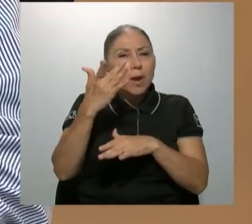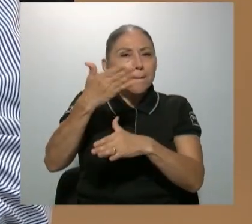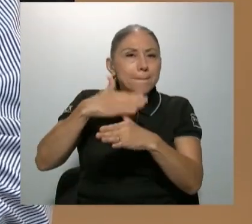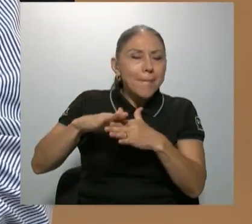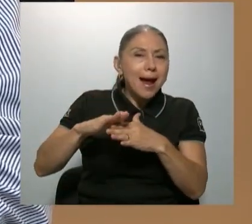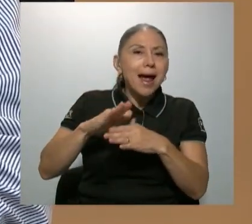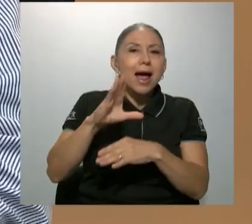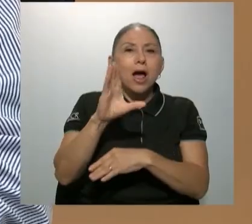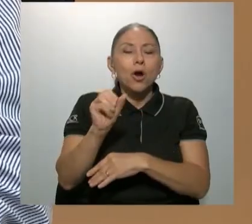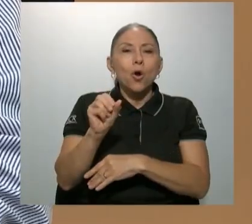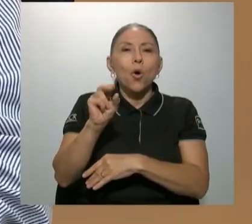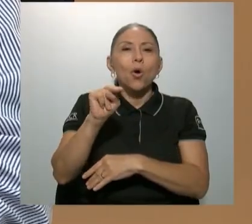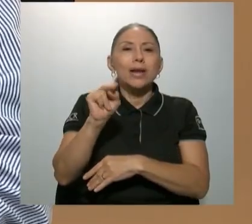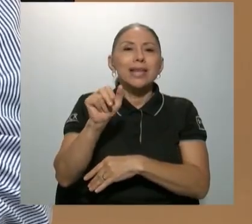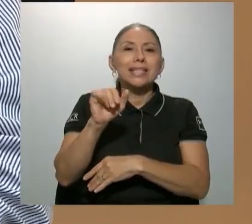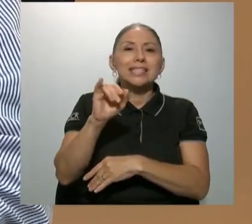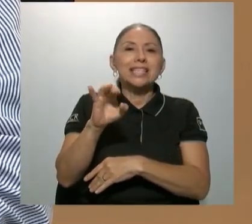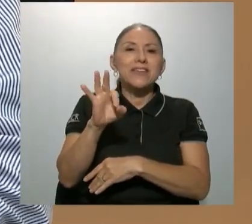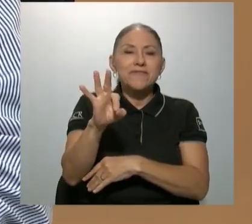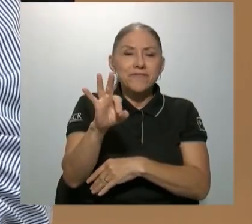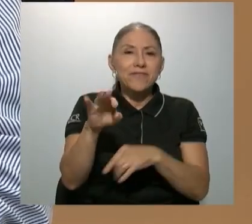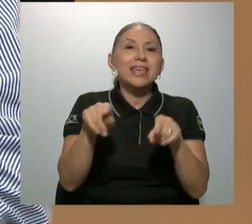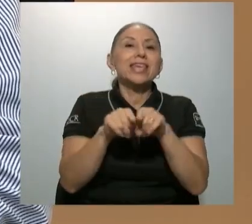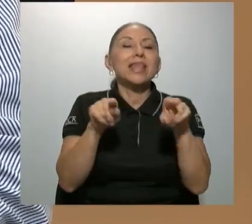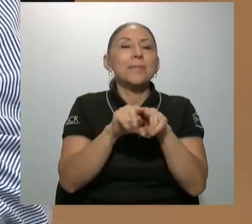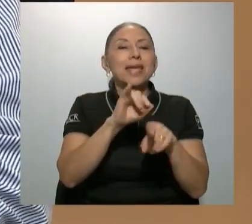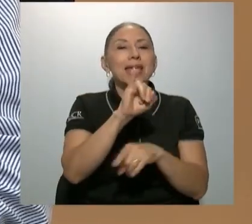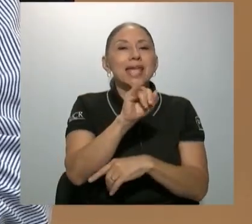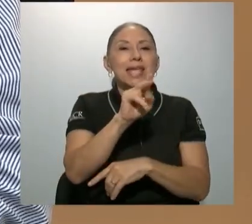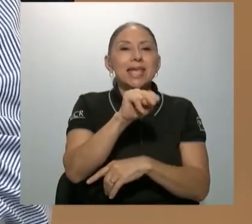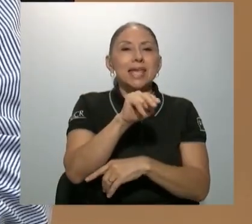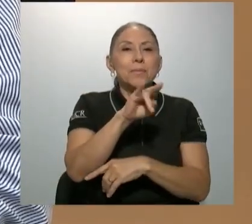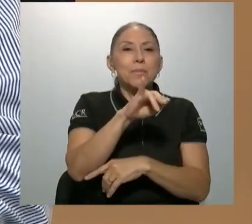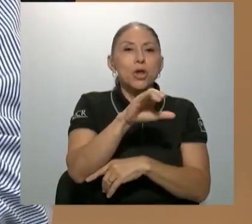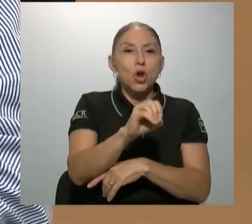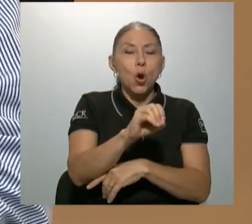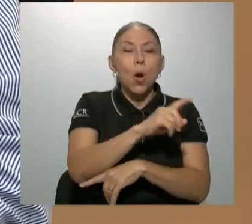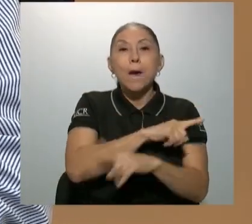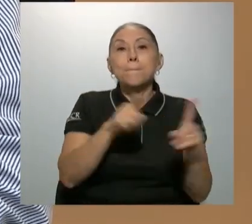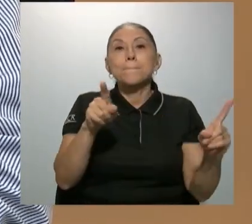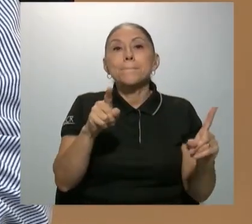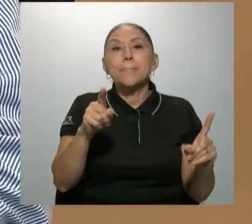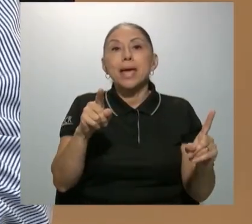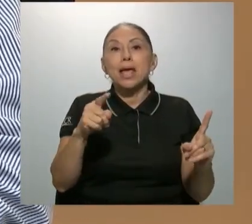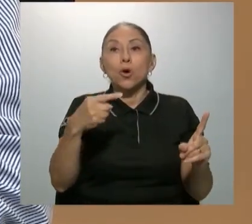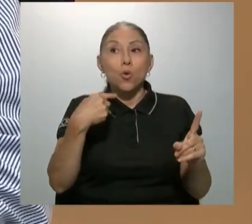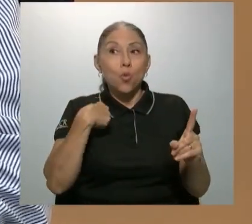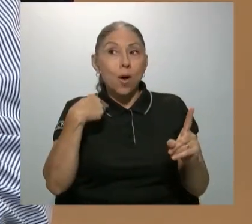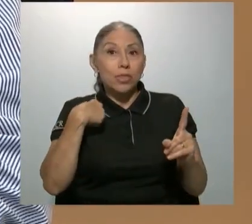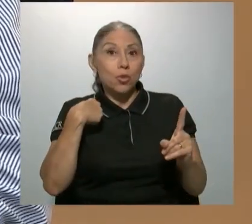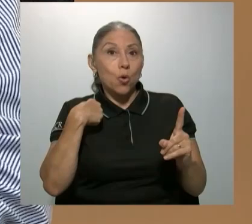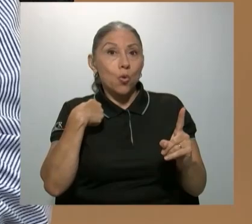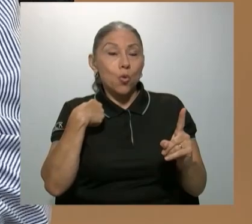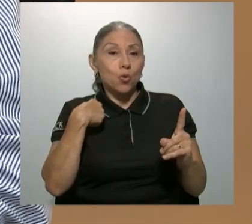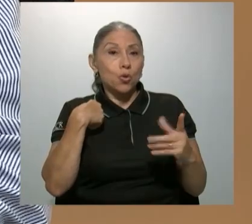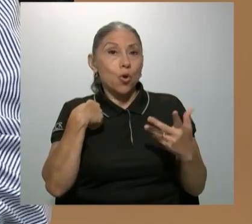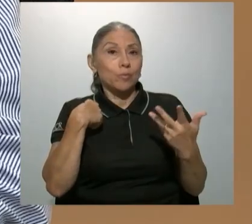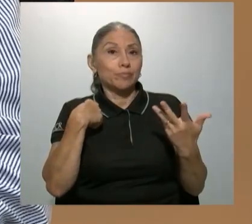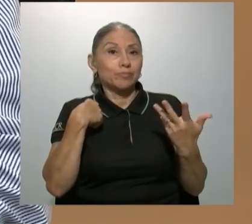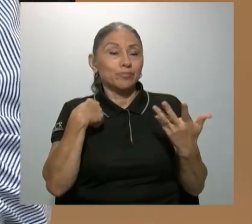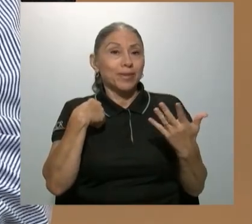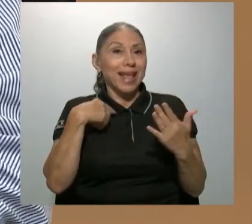CONICIF y en el INVIO, pero cuando uno lee las participaciones de Rodrigo, hay